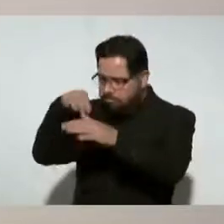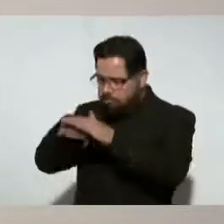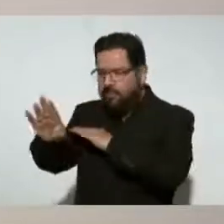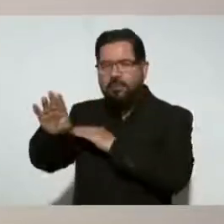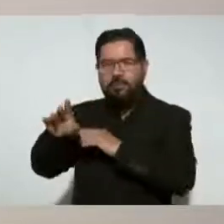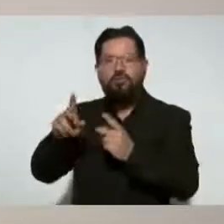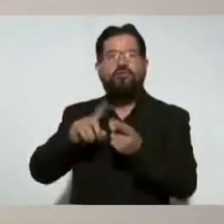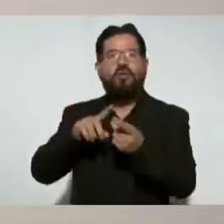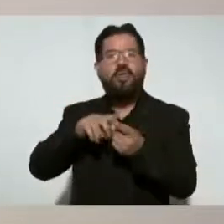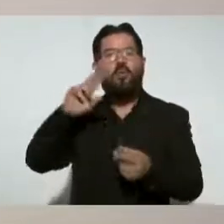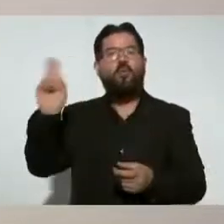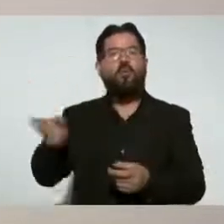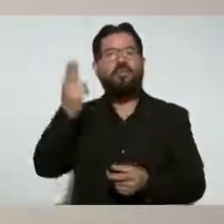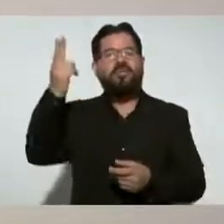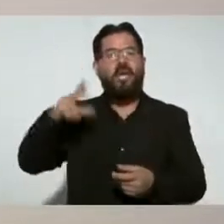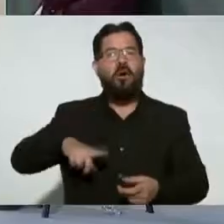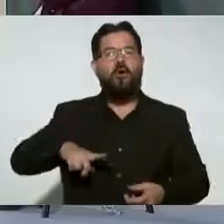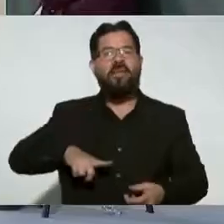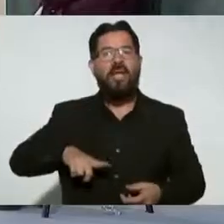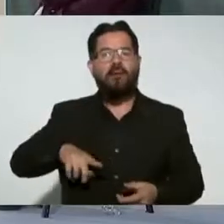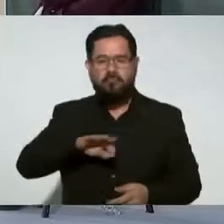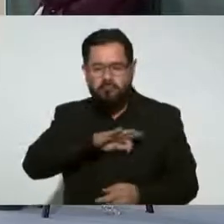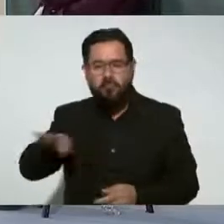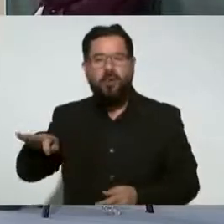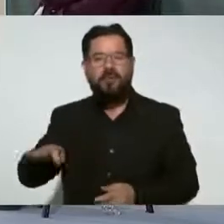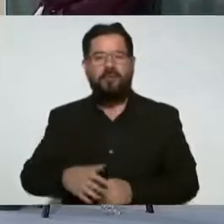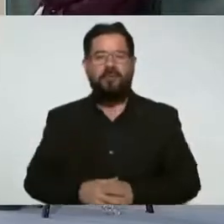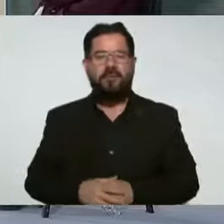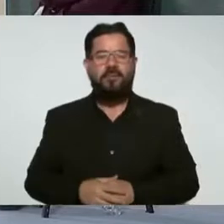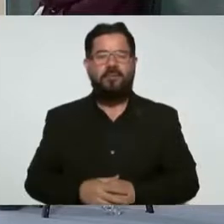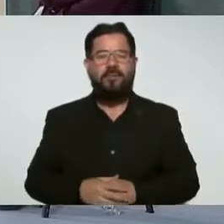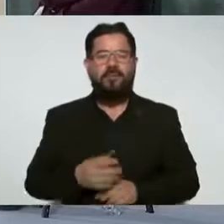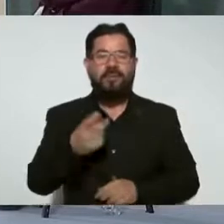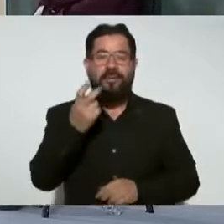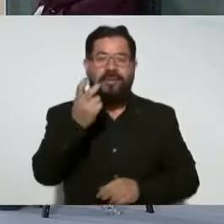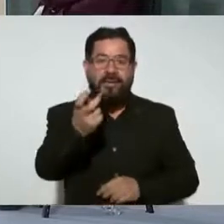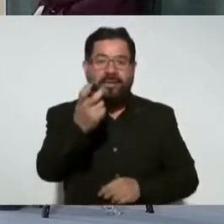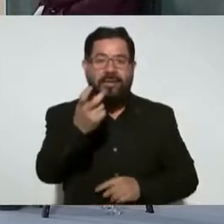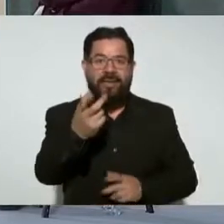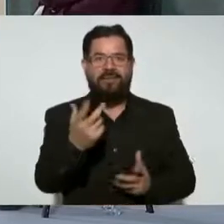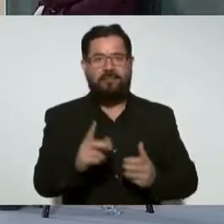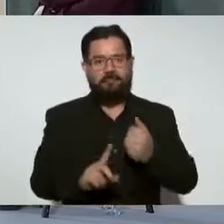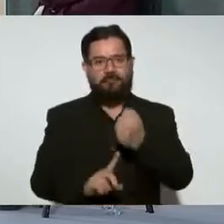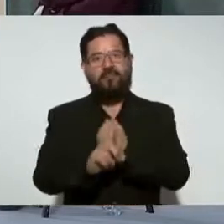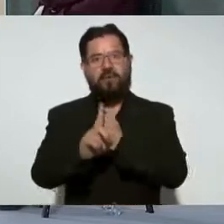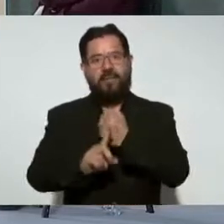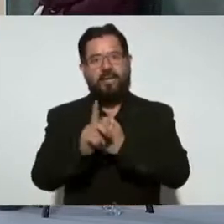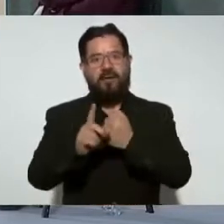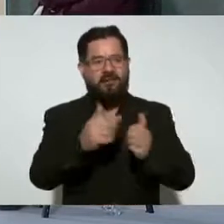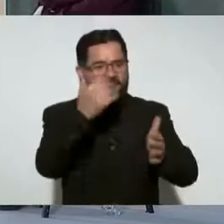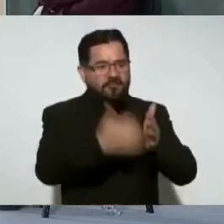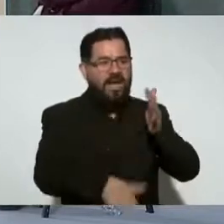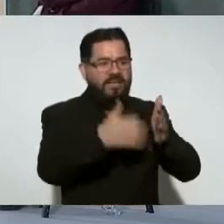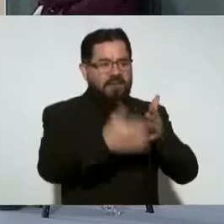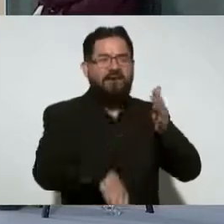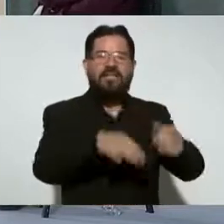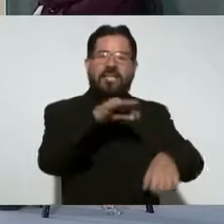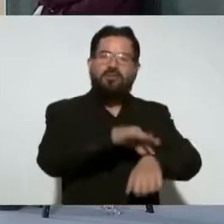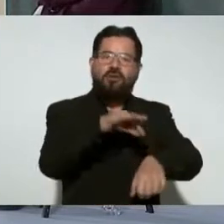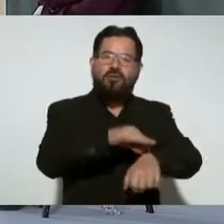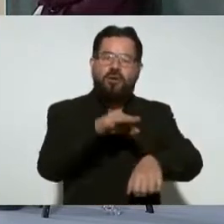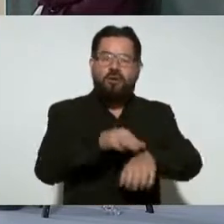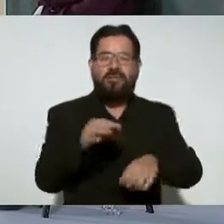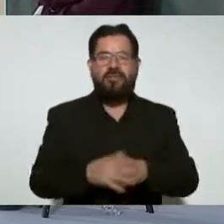públicas, y ir resolviendo el déficit que tenemos de médicos y